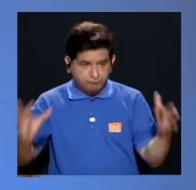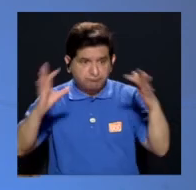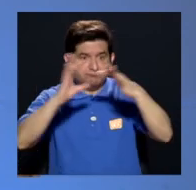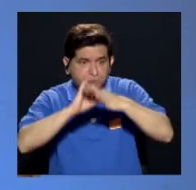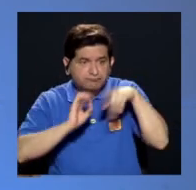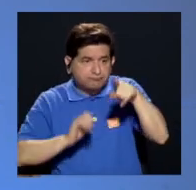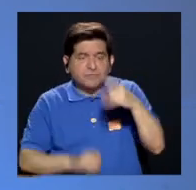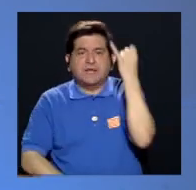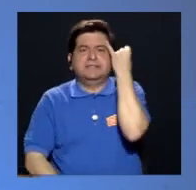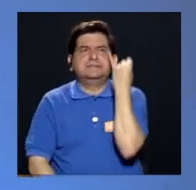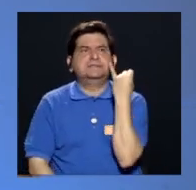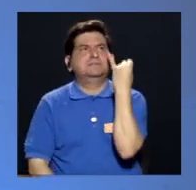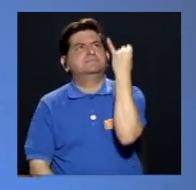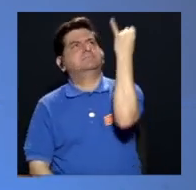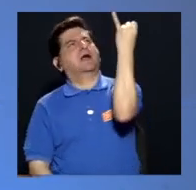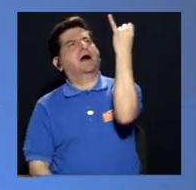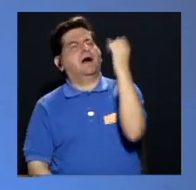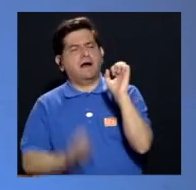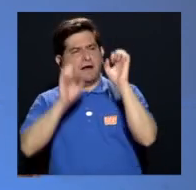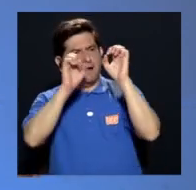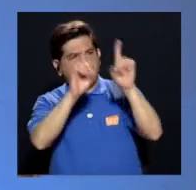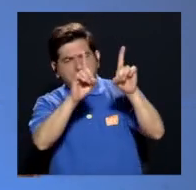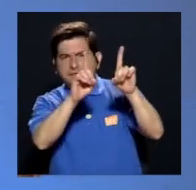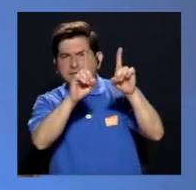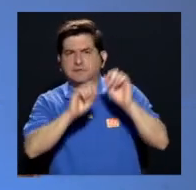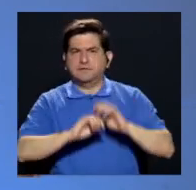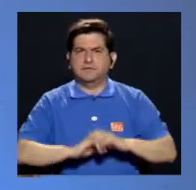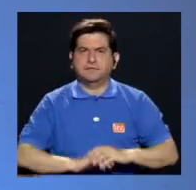precisamente con esta visión de la educación,